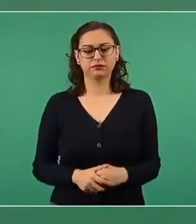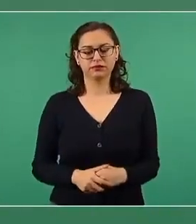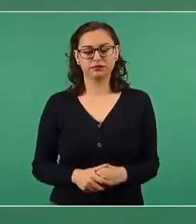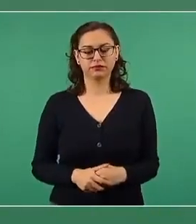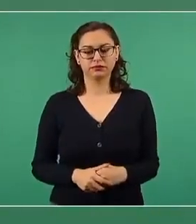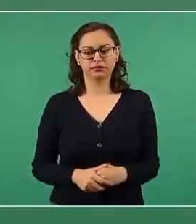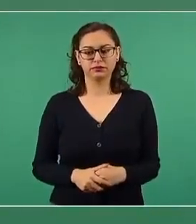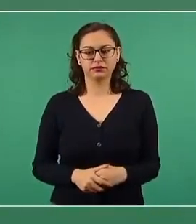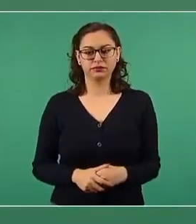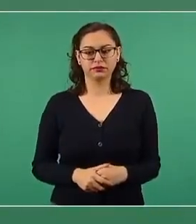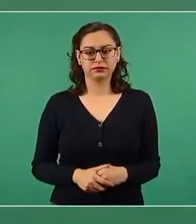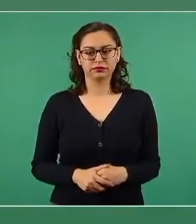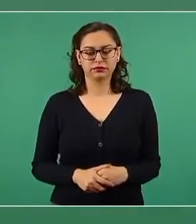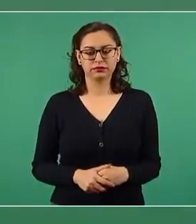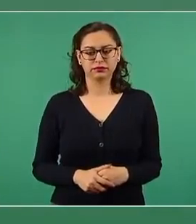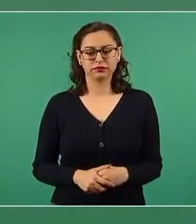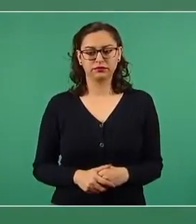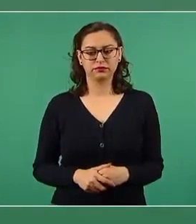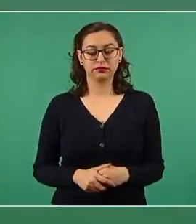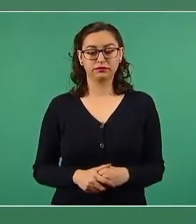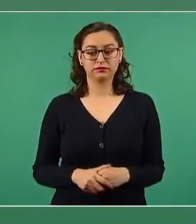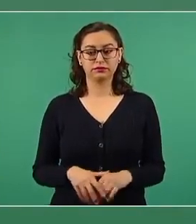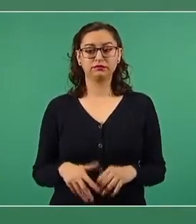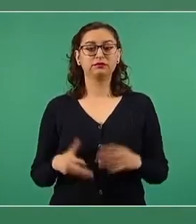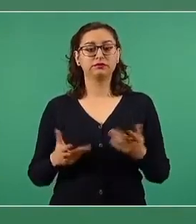Entonces, ¿por qué